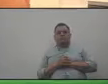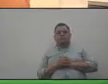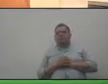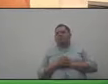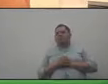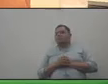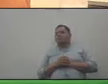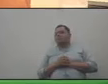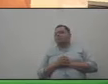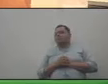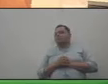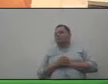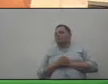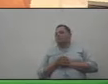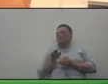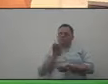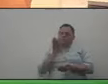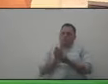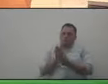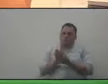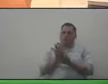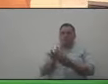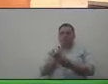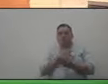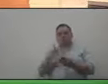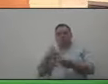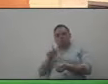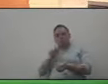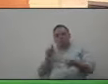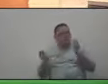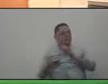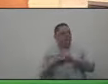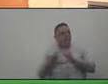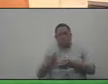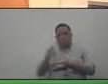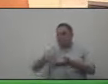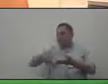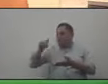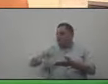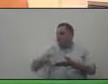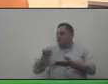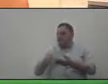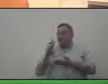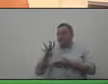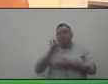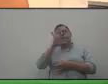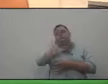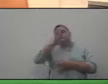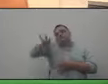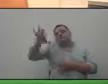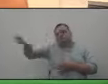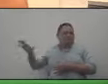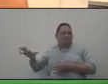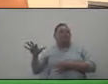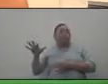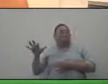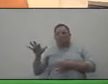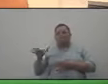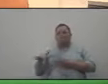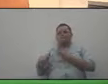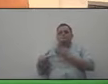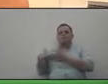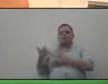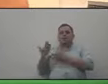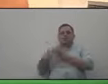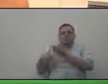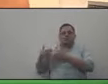es que se hizo el documento y la salud cambió, ya firmado el documento, mañana ya tenemos 4 hospitales de segundo nivel. No, es todo un proceso y